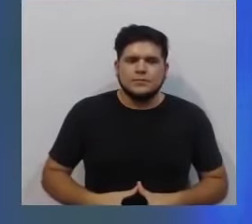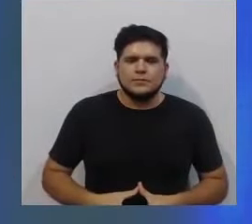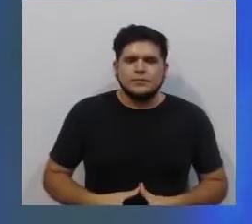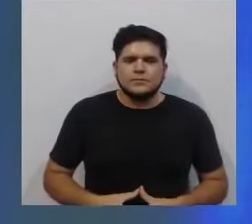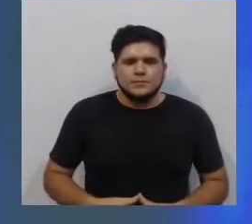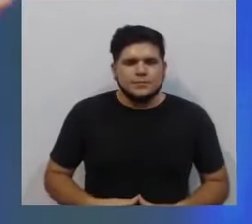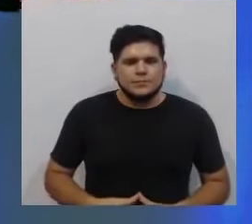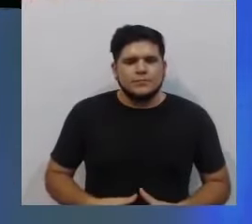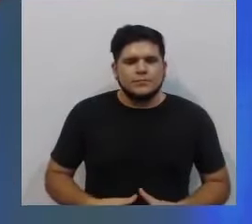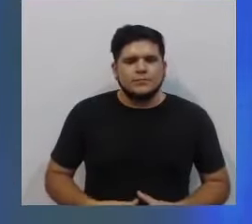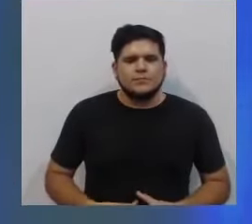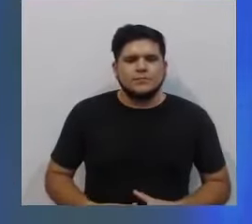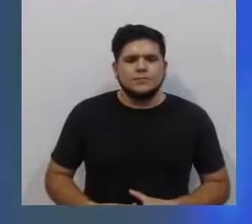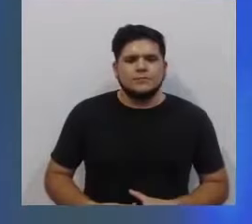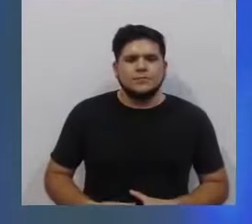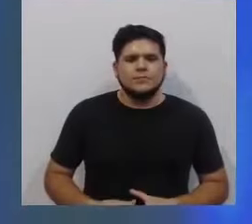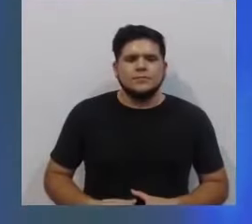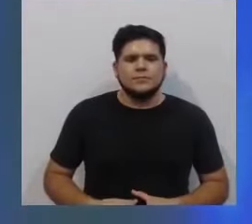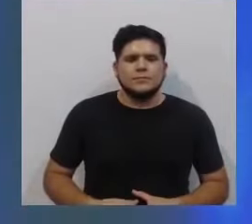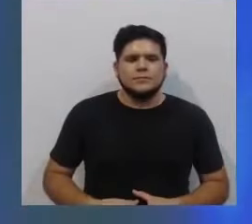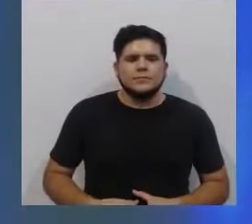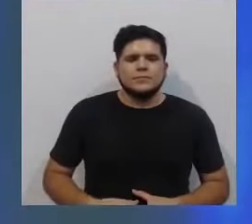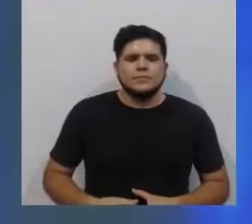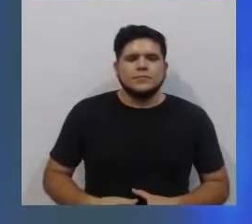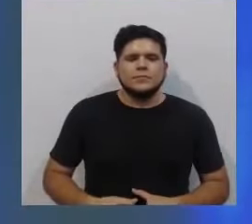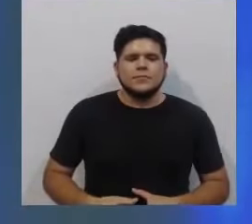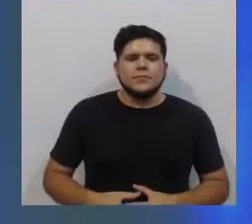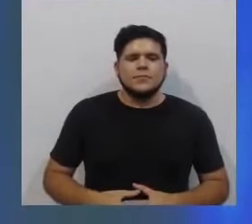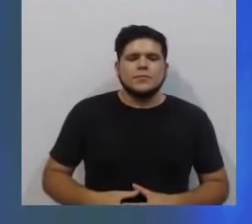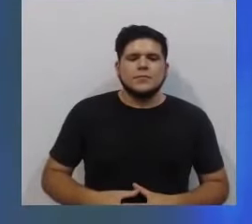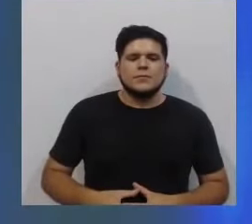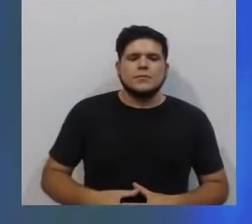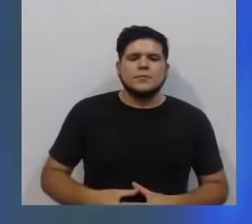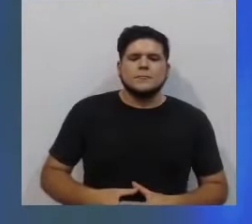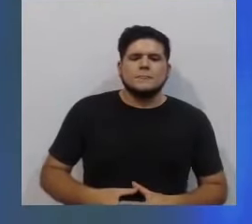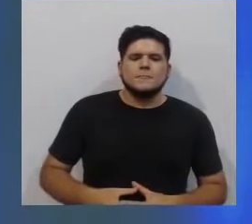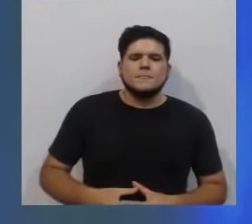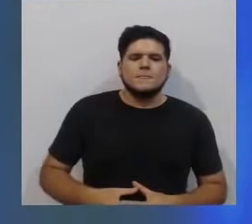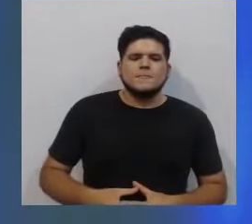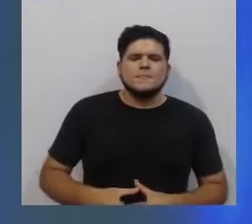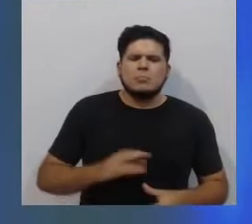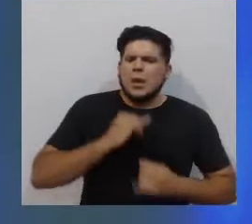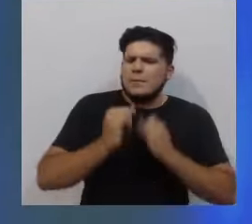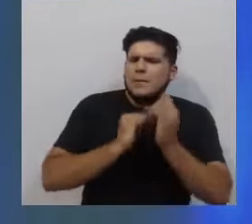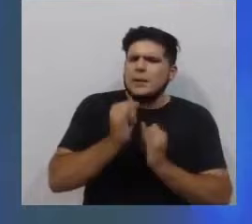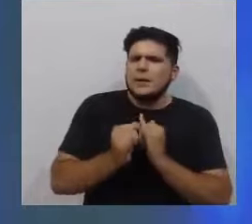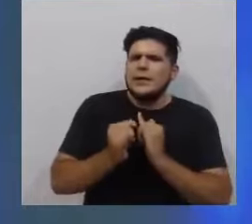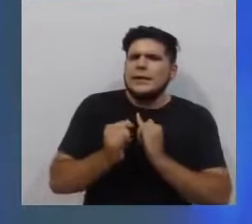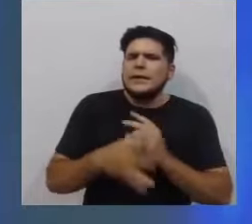para los seguidores lo que ellos veían y no podían entender y jesús dice algo para que ellos interpreten